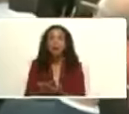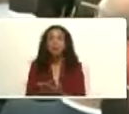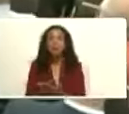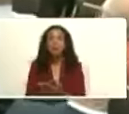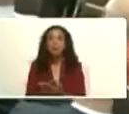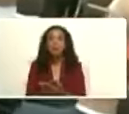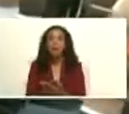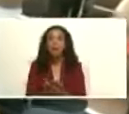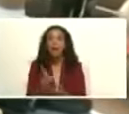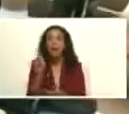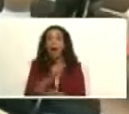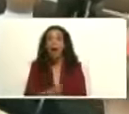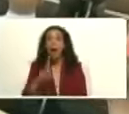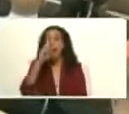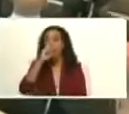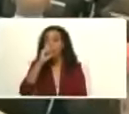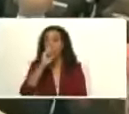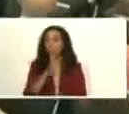de cada año,